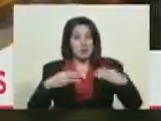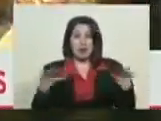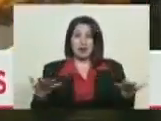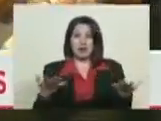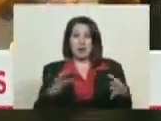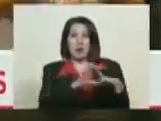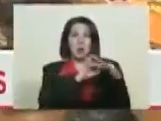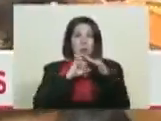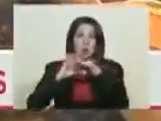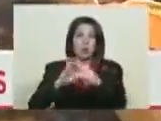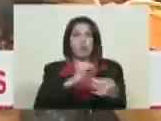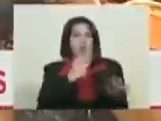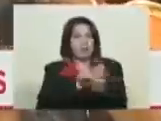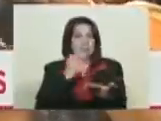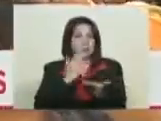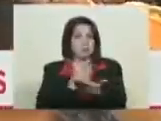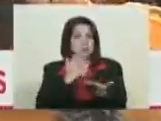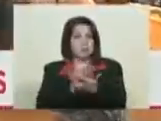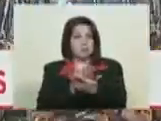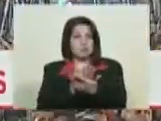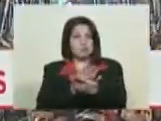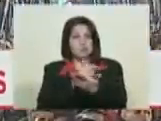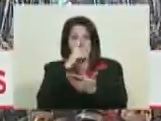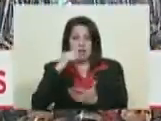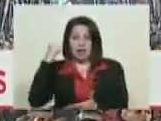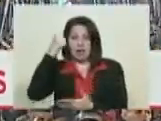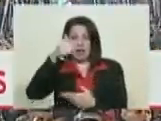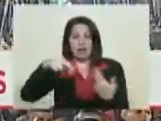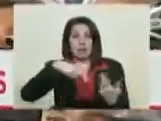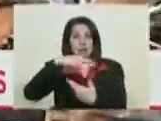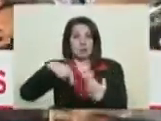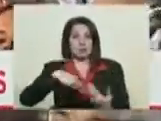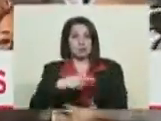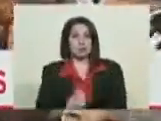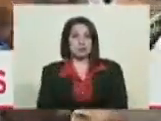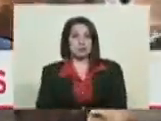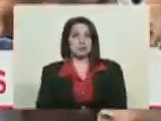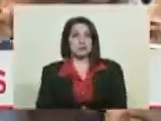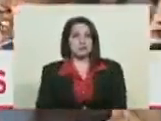Unión, unión para que haya revolución.